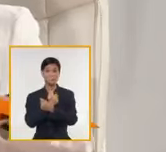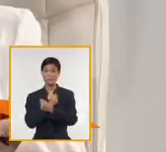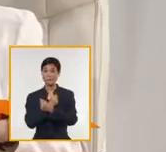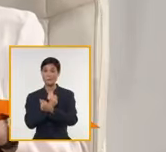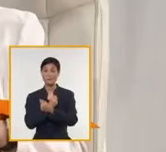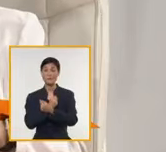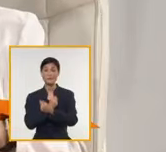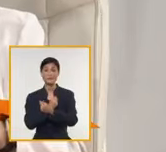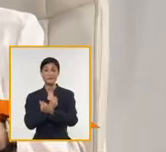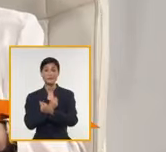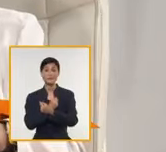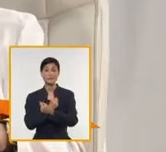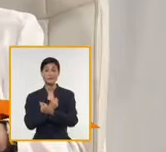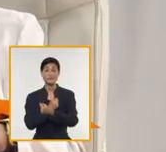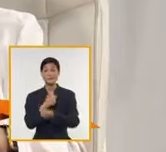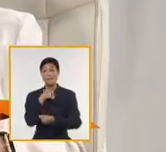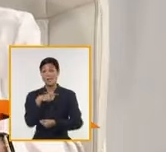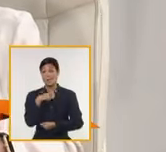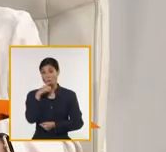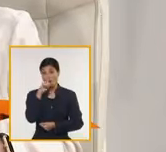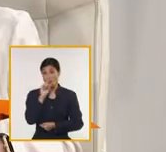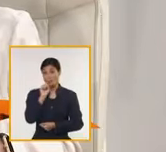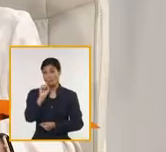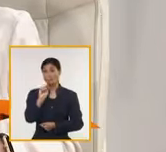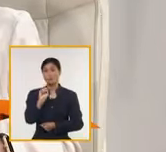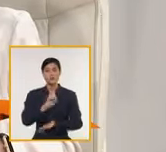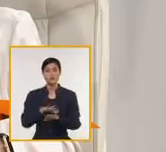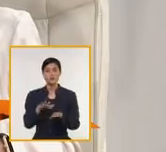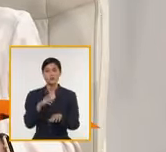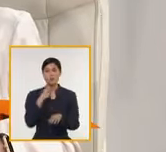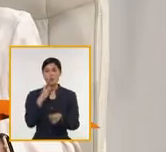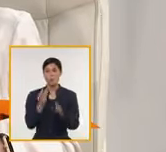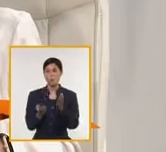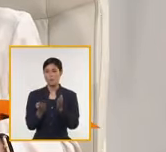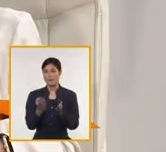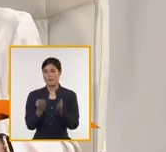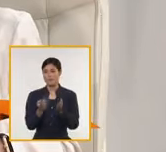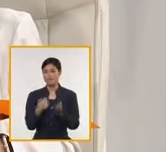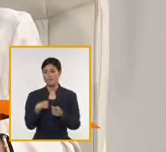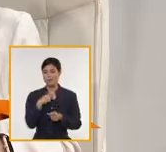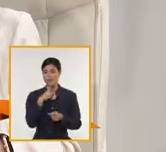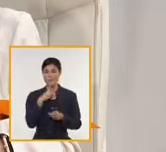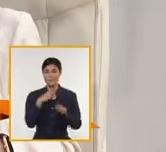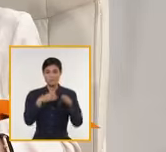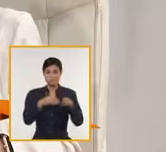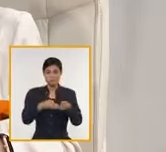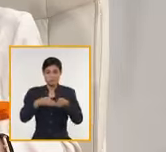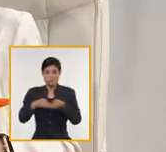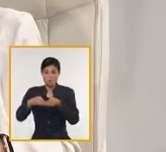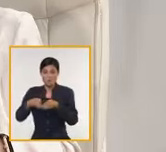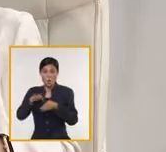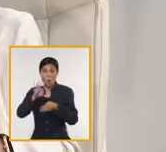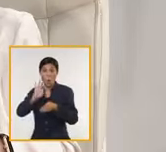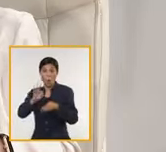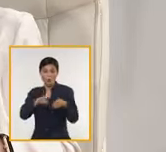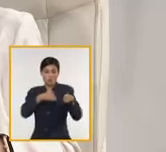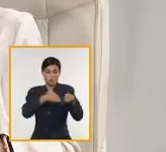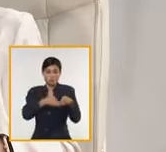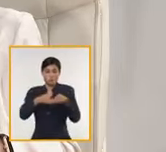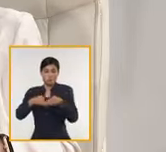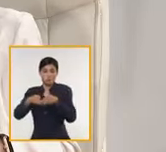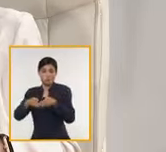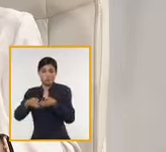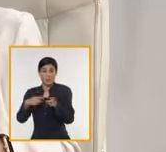la presencia, Maduro ya hacía un balance, 8 barcos militares con 1.200 misiles y un